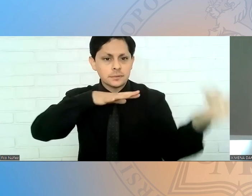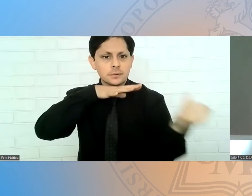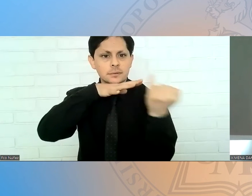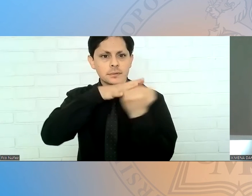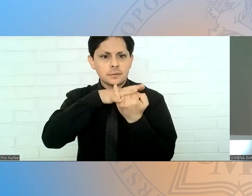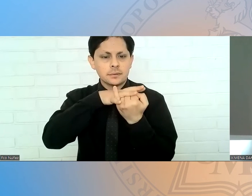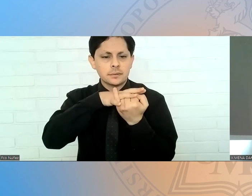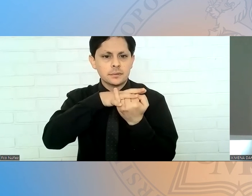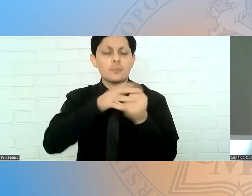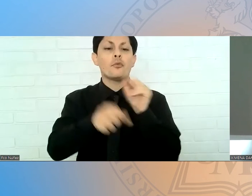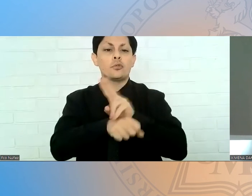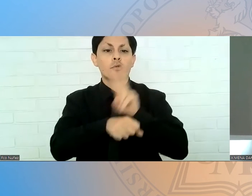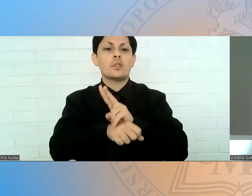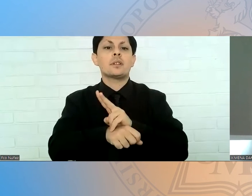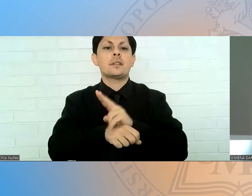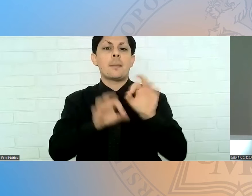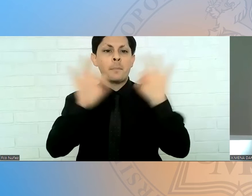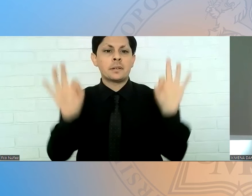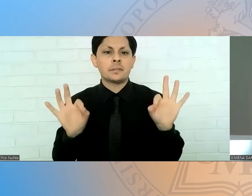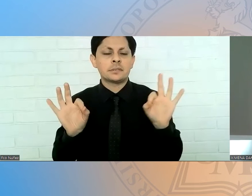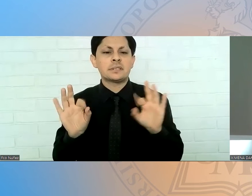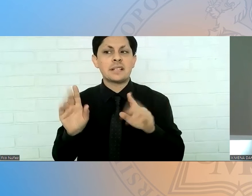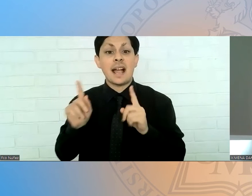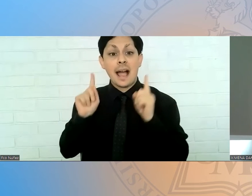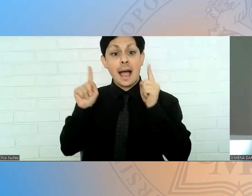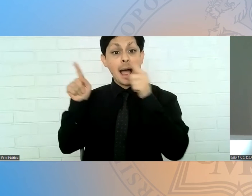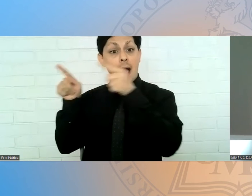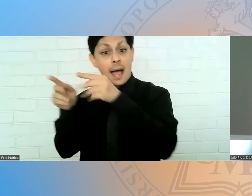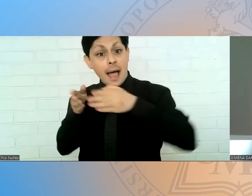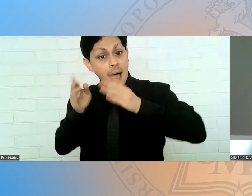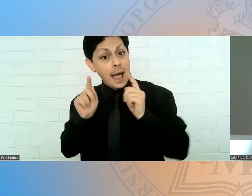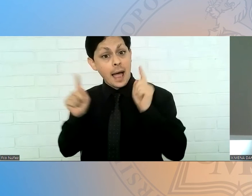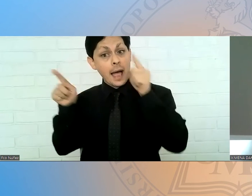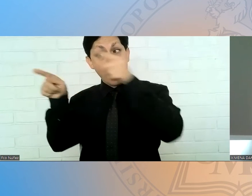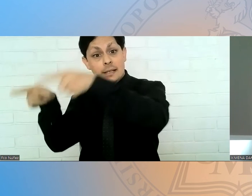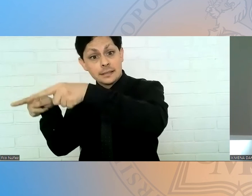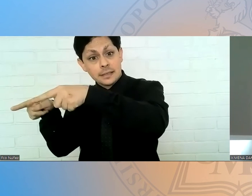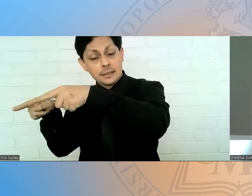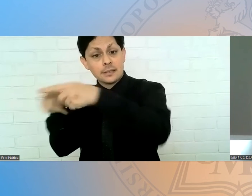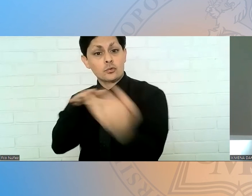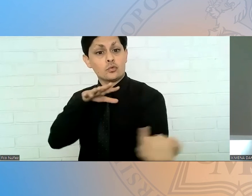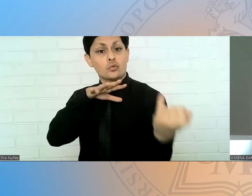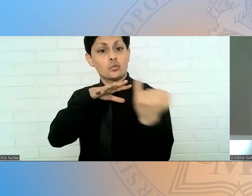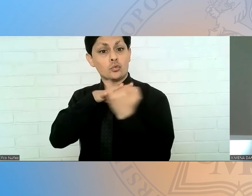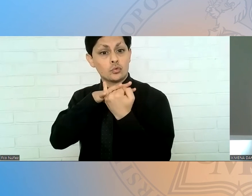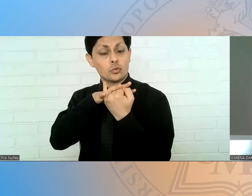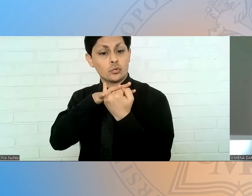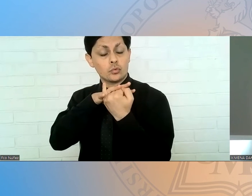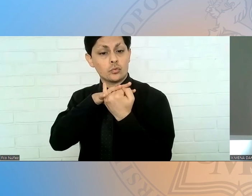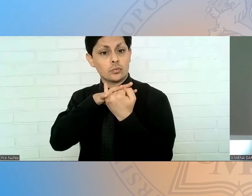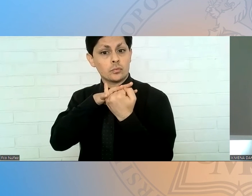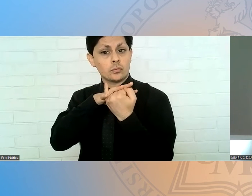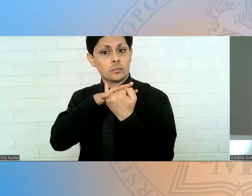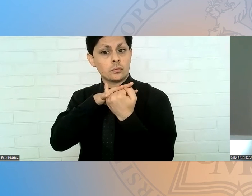especiales, diferenciales, hacia la inclusión? Ahora, no la inclusión en general, digamos, de que